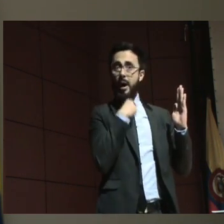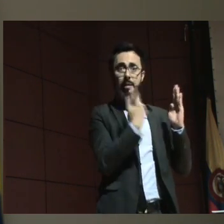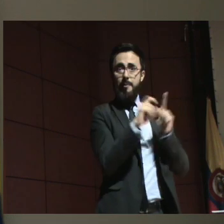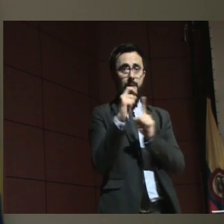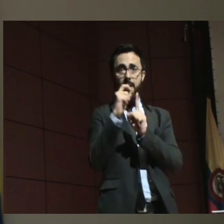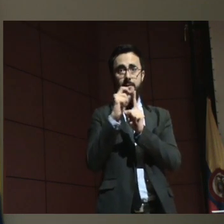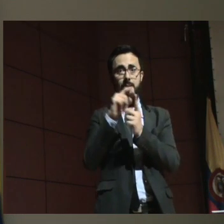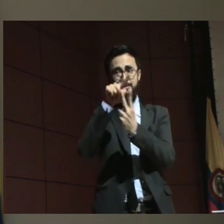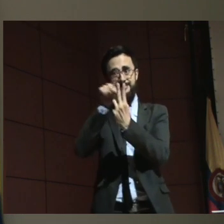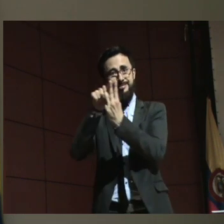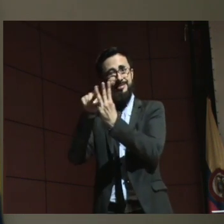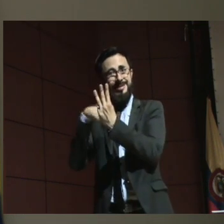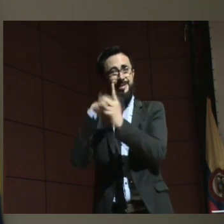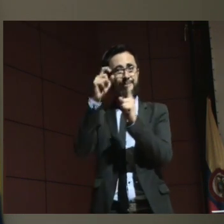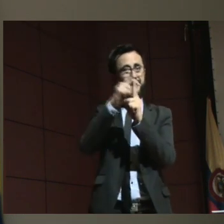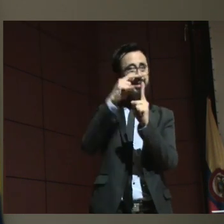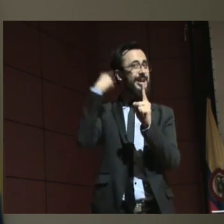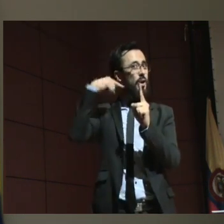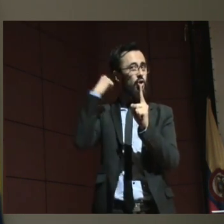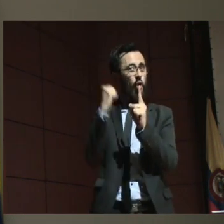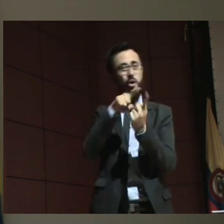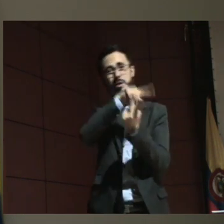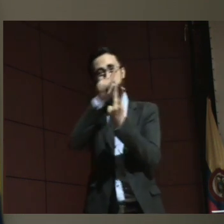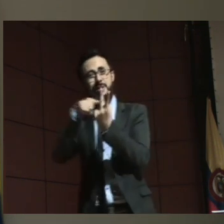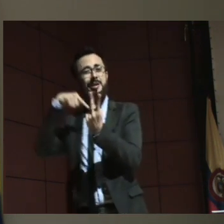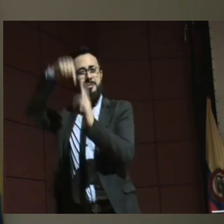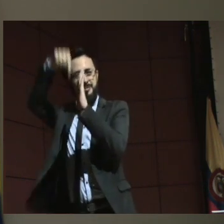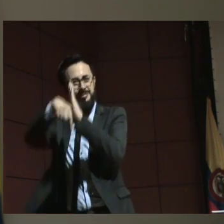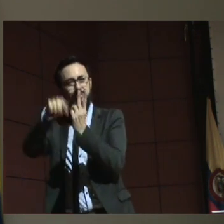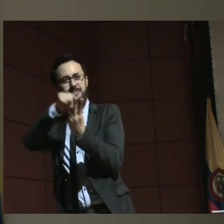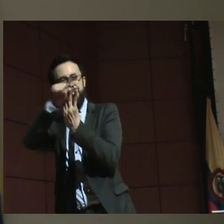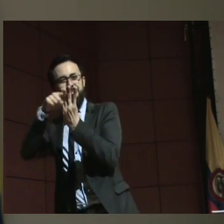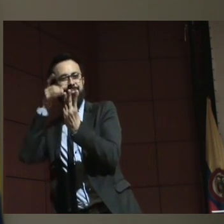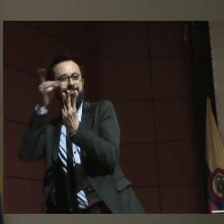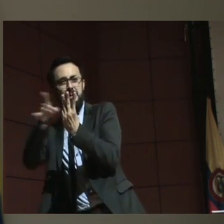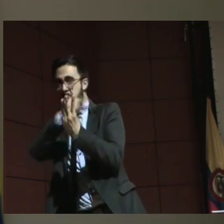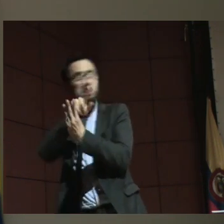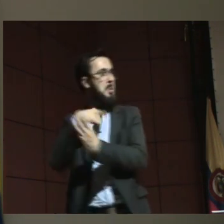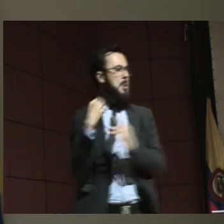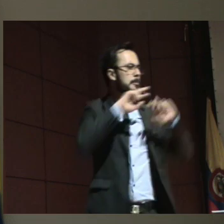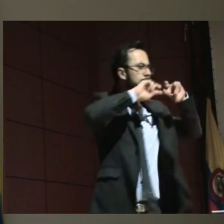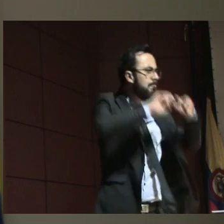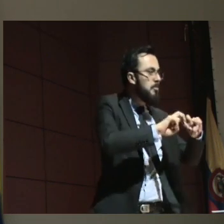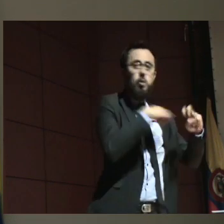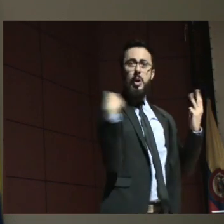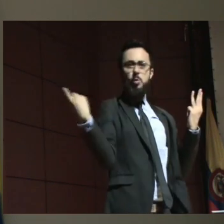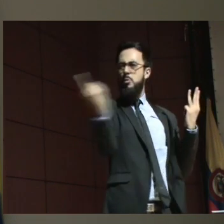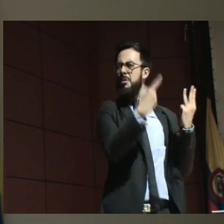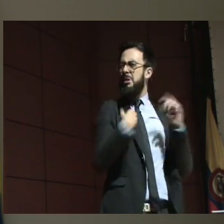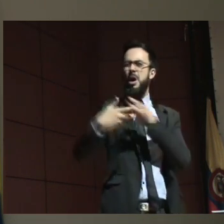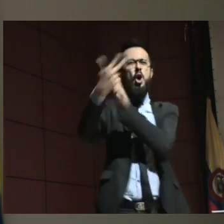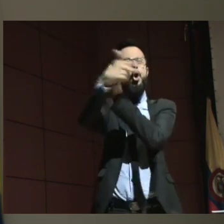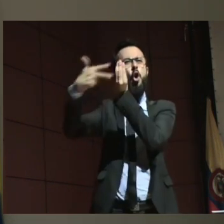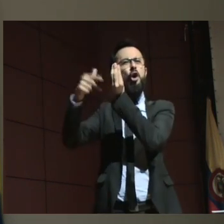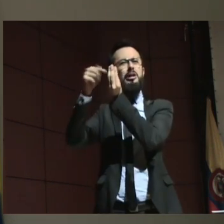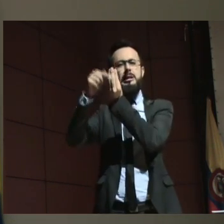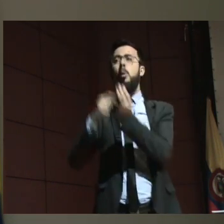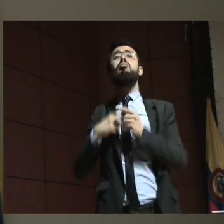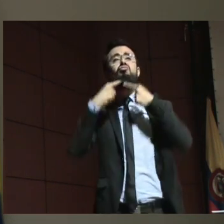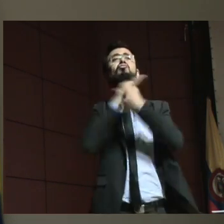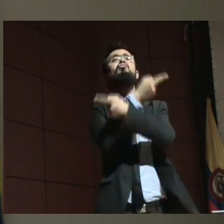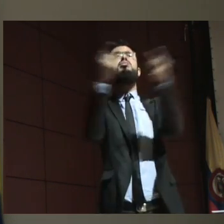las personas y restringiendo sus derechos a partir del modelo médico según esas graduaciones de su discapacidad. Pero no solo